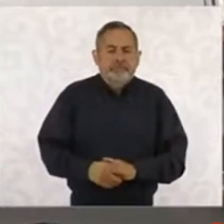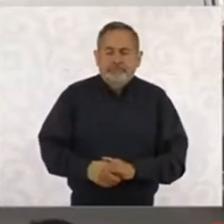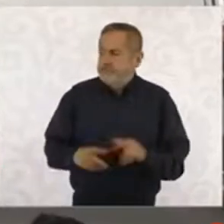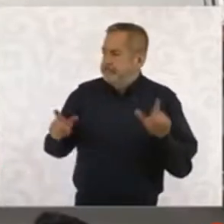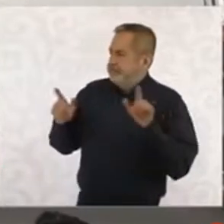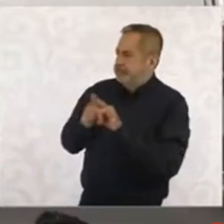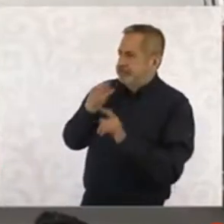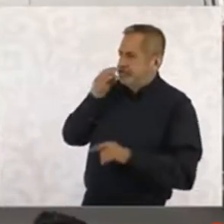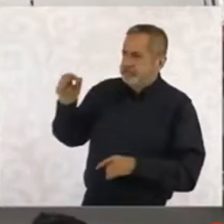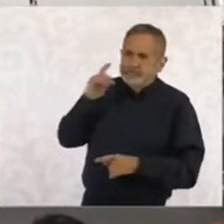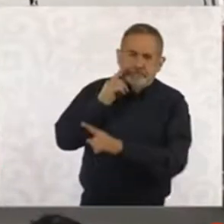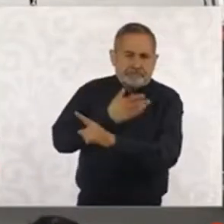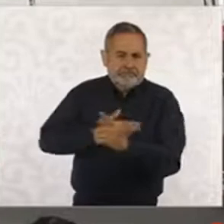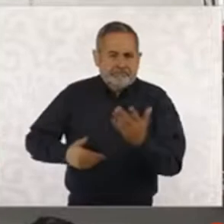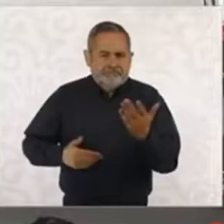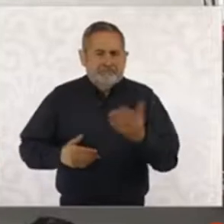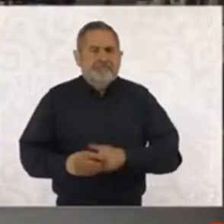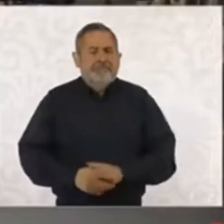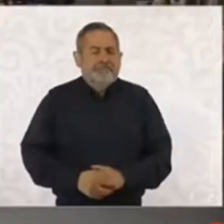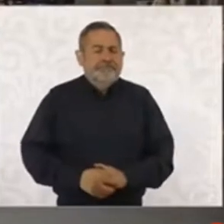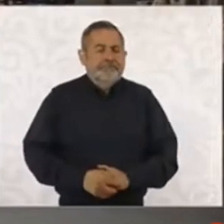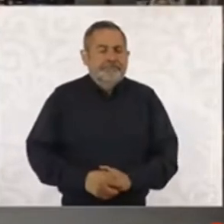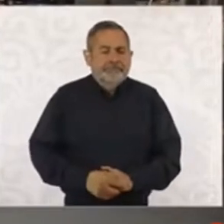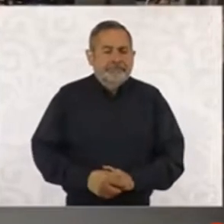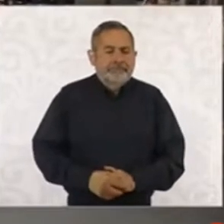¿Cuántos, señor presidente? Muchas gracias.